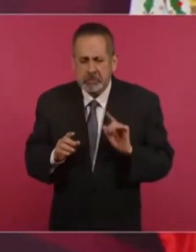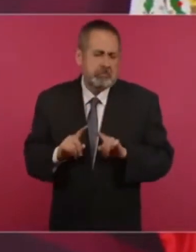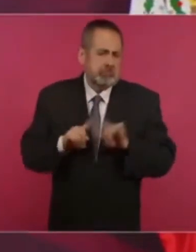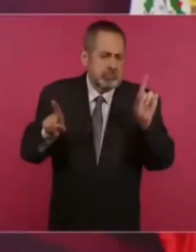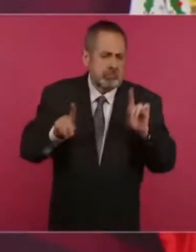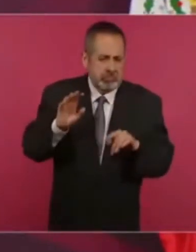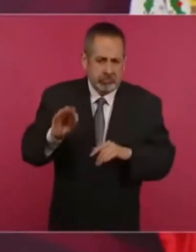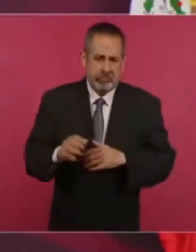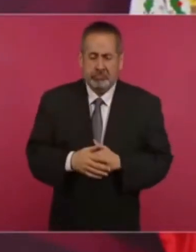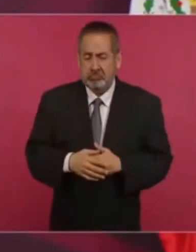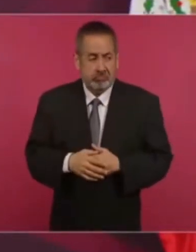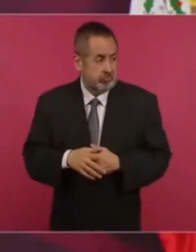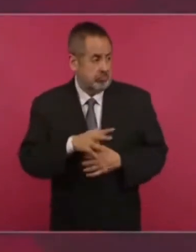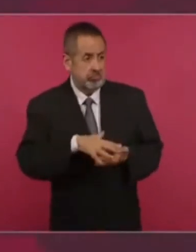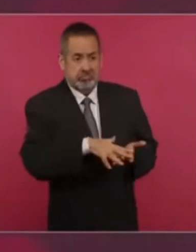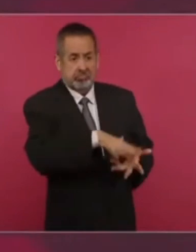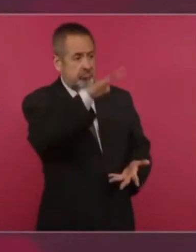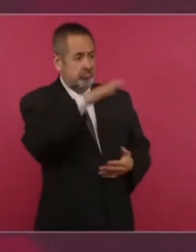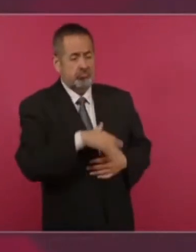Distintos. No hay.